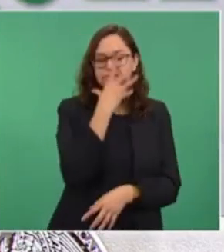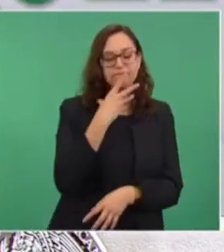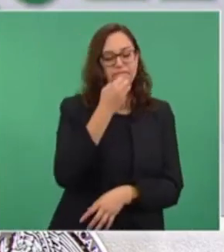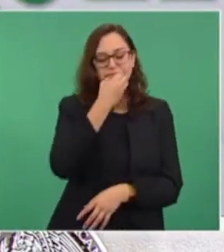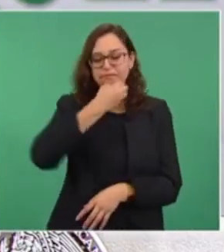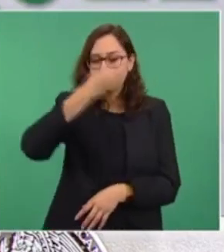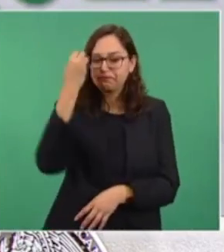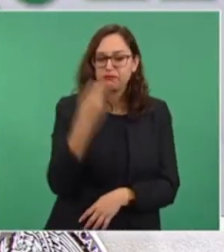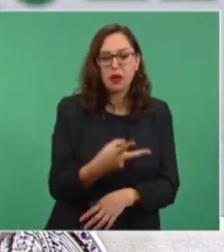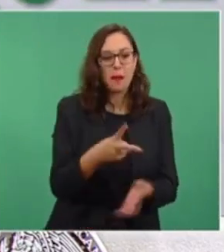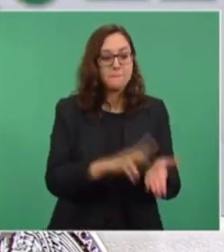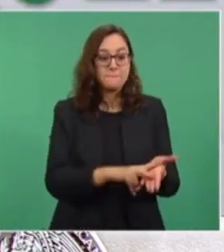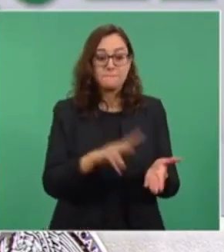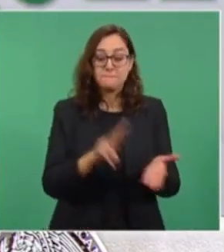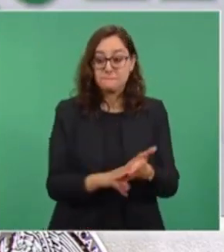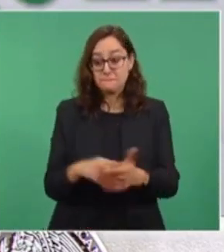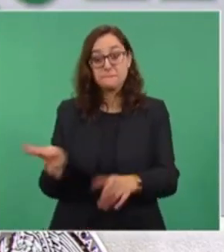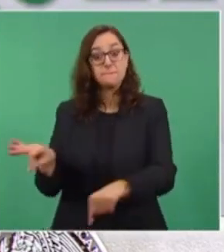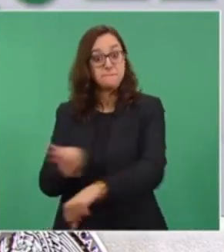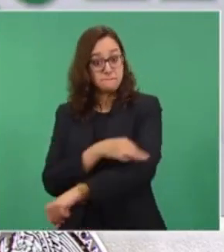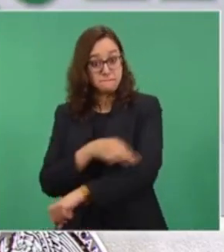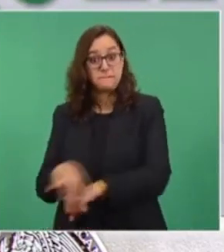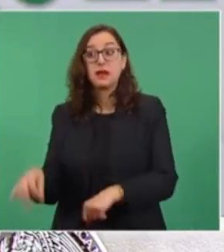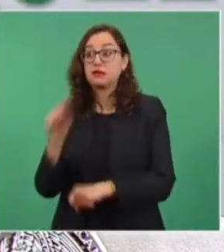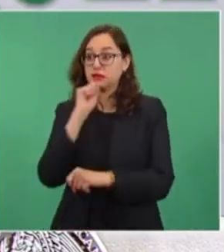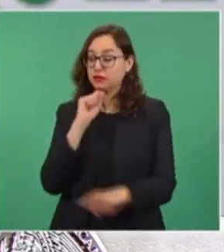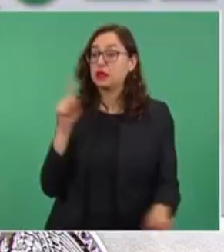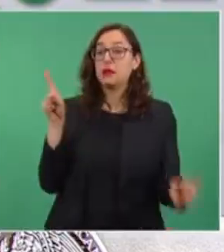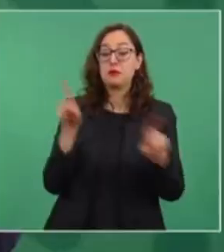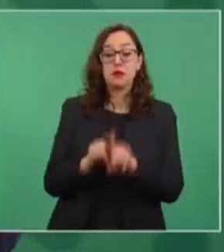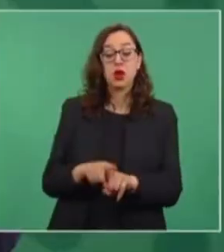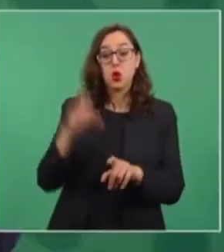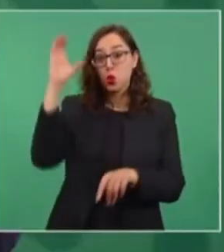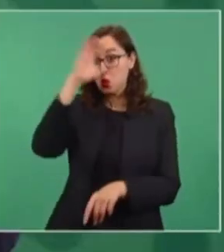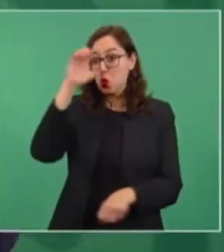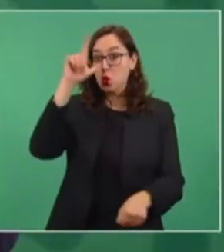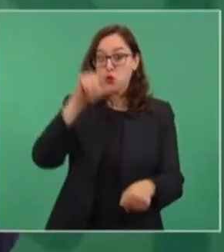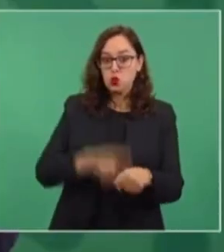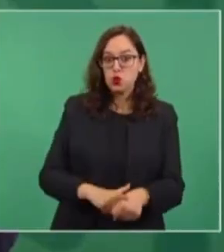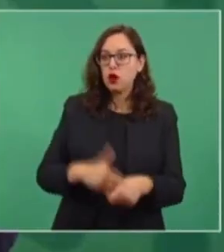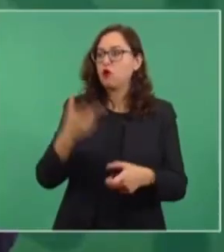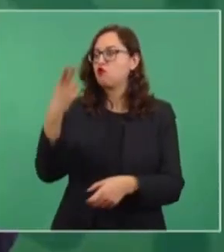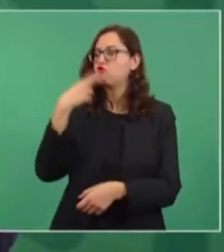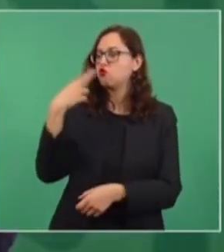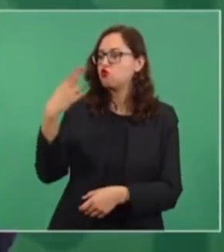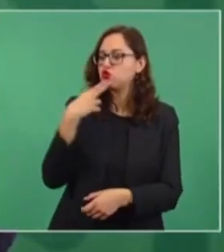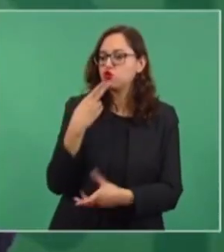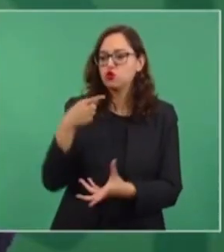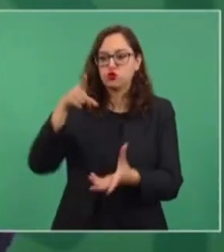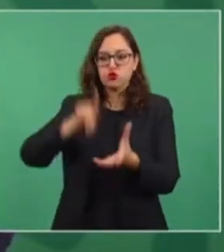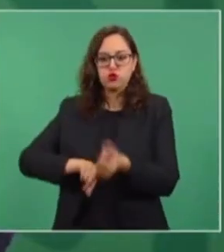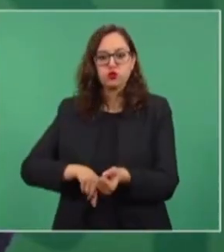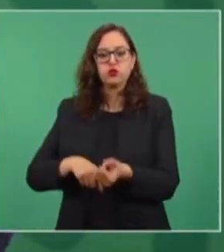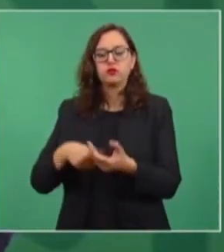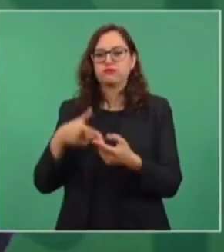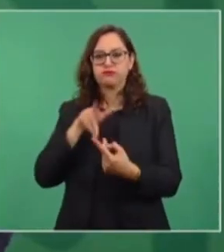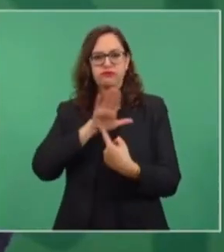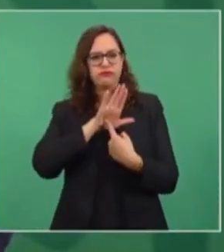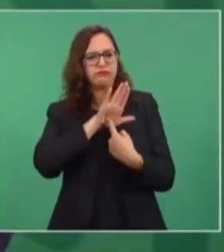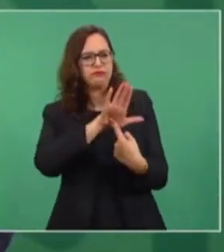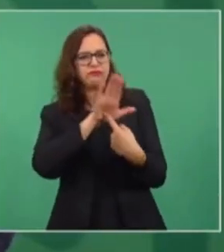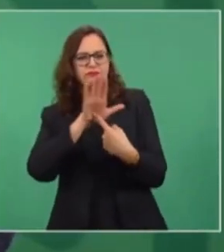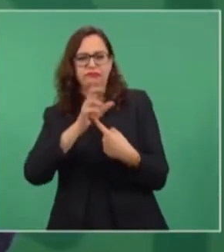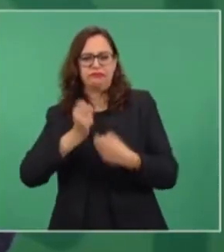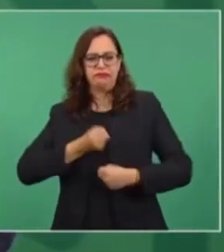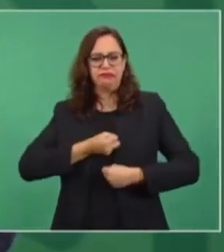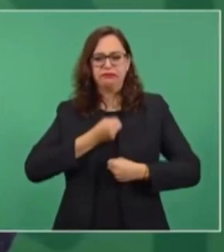en la cultura de los pueblos, porque con un sentido práctico de utilidad acoge un sinnúmero de manifestaciones y